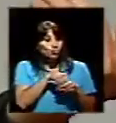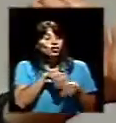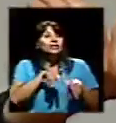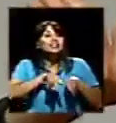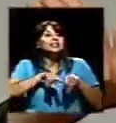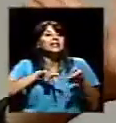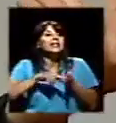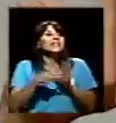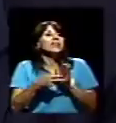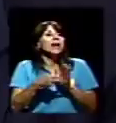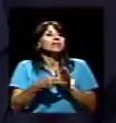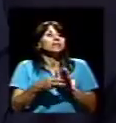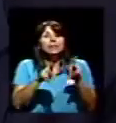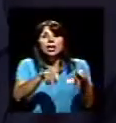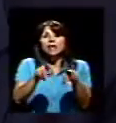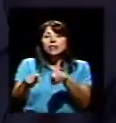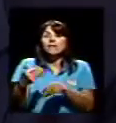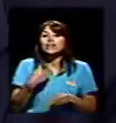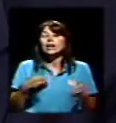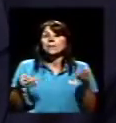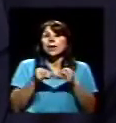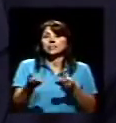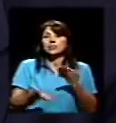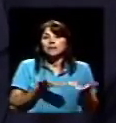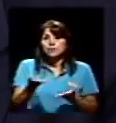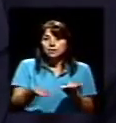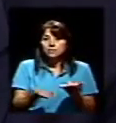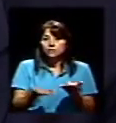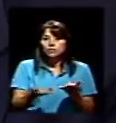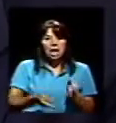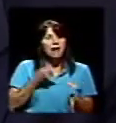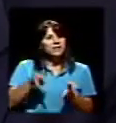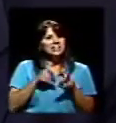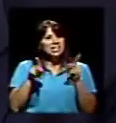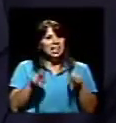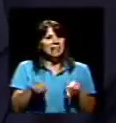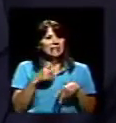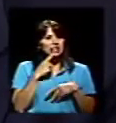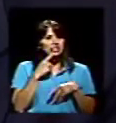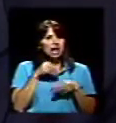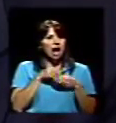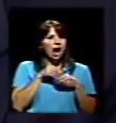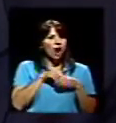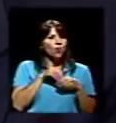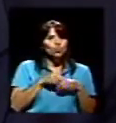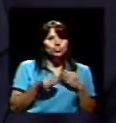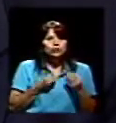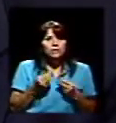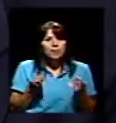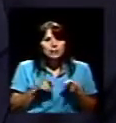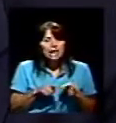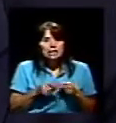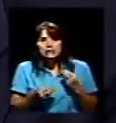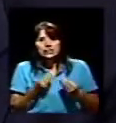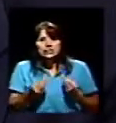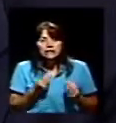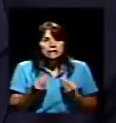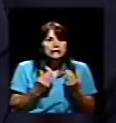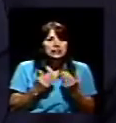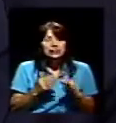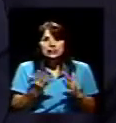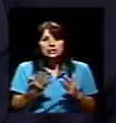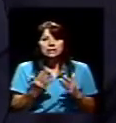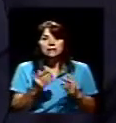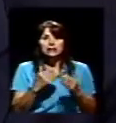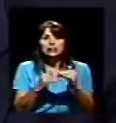que alguna gente donde oye ahorros se arruga y no, es al contrario, ahorros significan más servicios